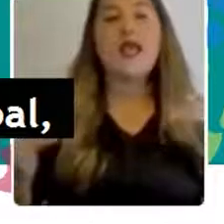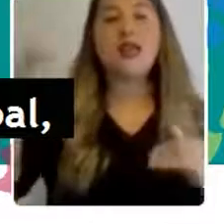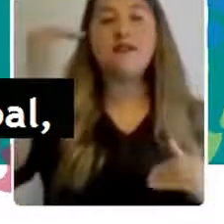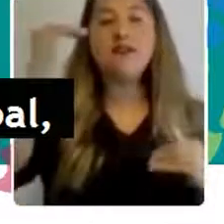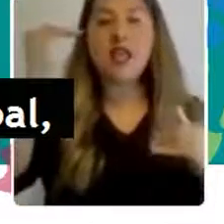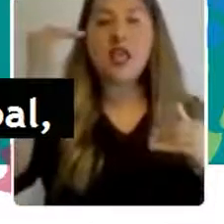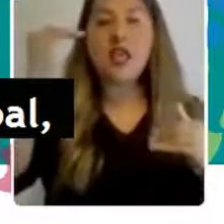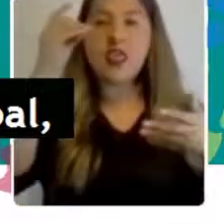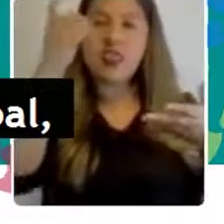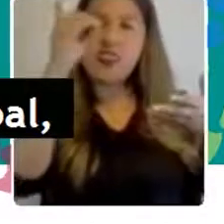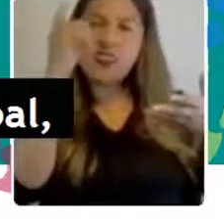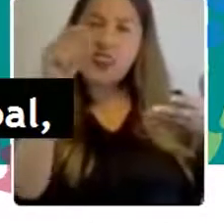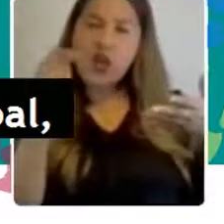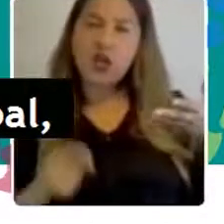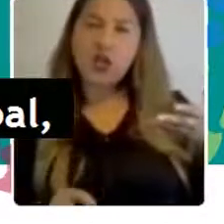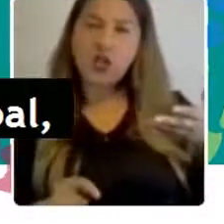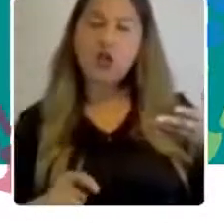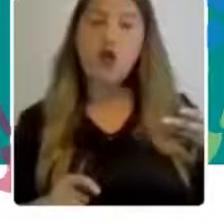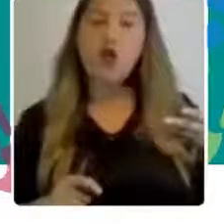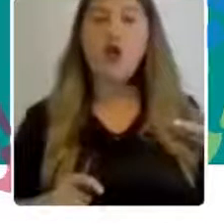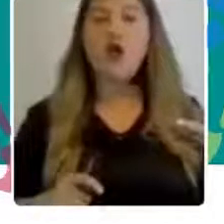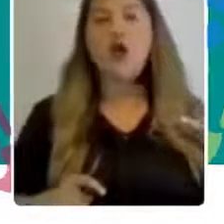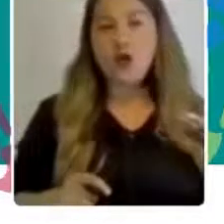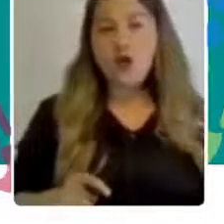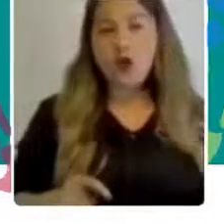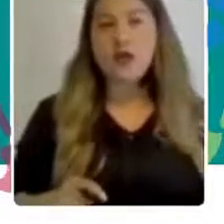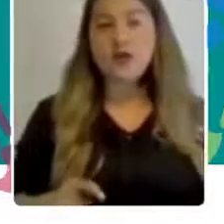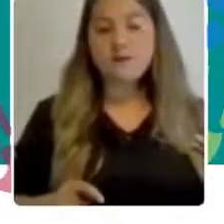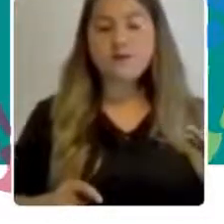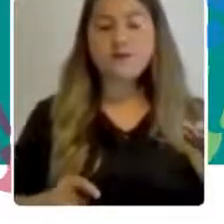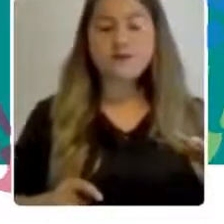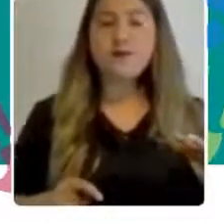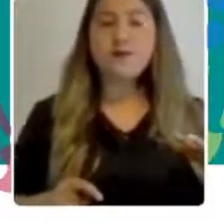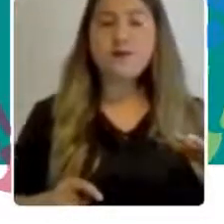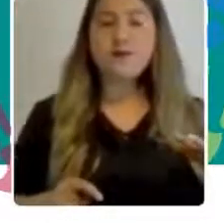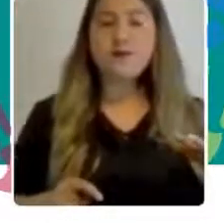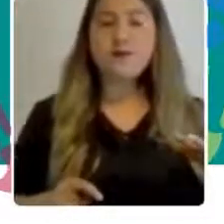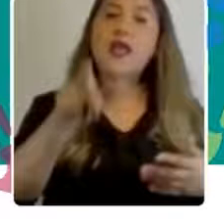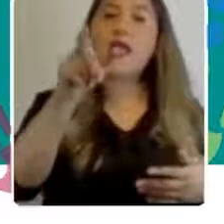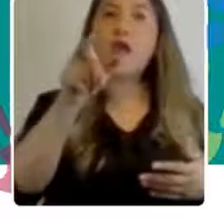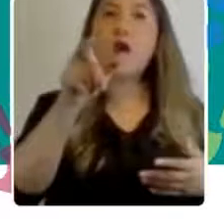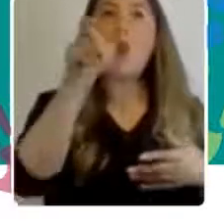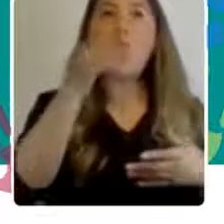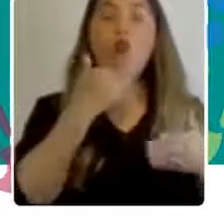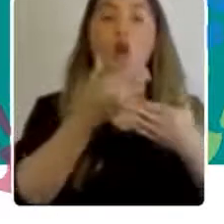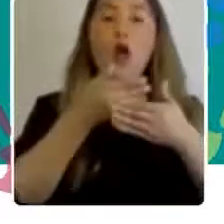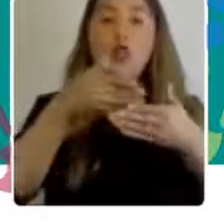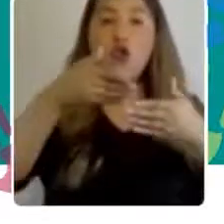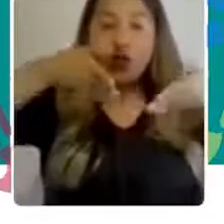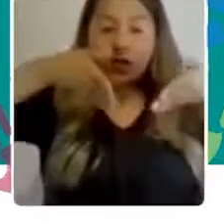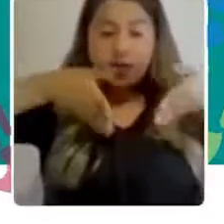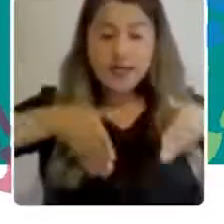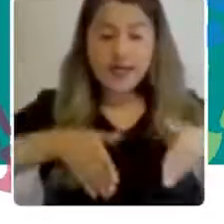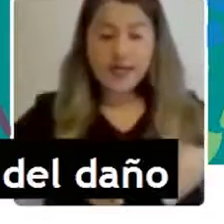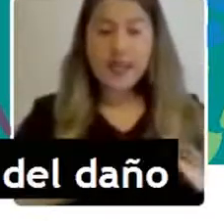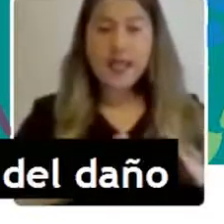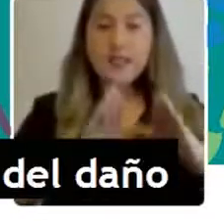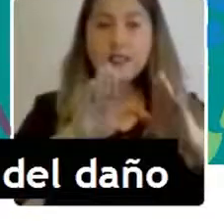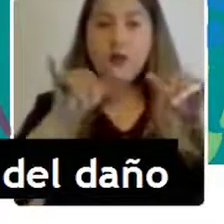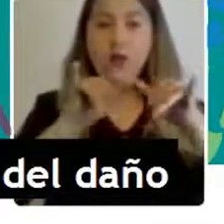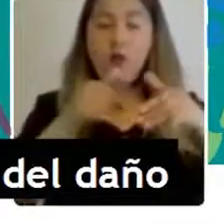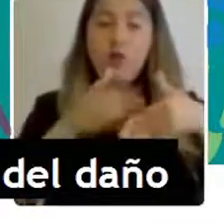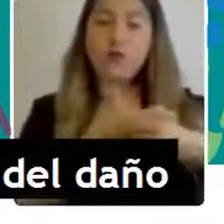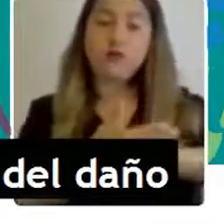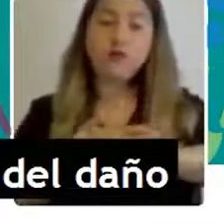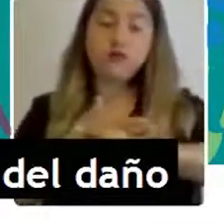diagnóstico universal, al recién nacido, el caso de la fenilcetonuria y el hipotiroidismo congénito, que